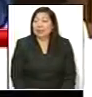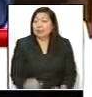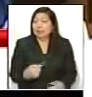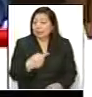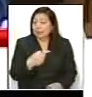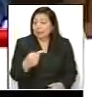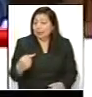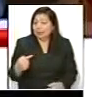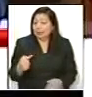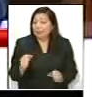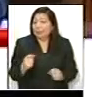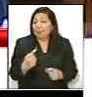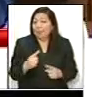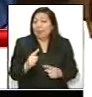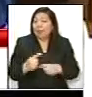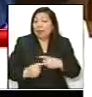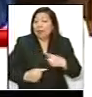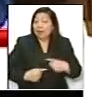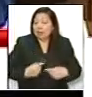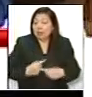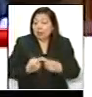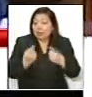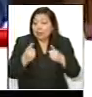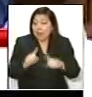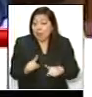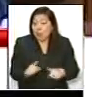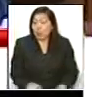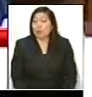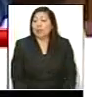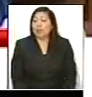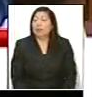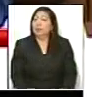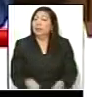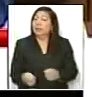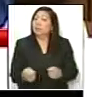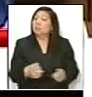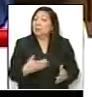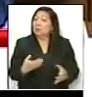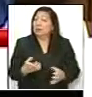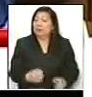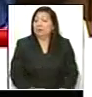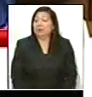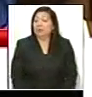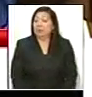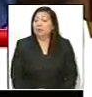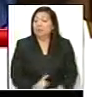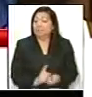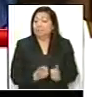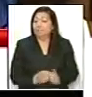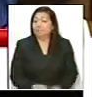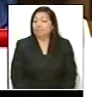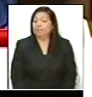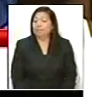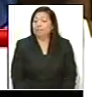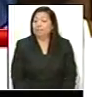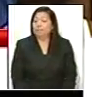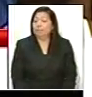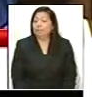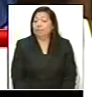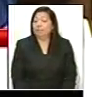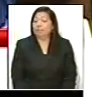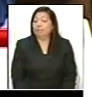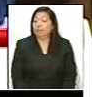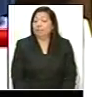semana sesionemos así. Para la siguiente semana, de acuerdo al movimiento que podemos hacer el cambio. ¿Ya? De tal manera que